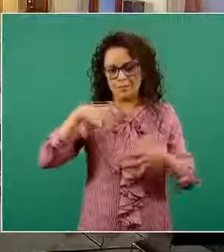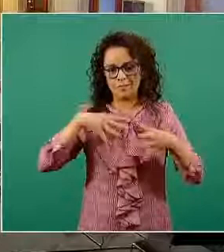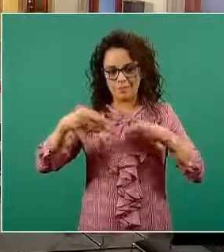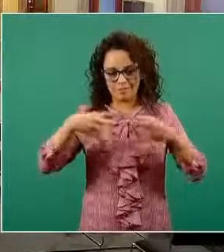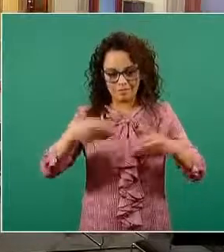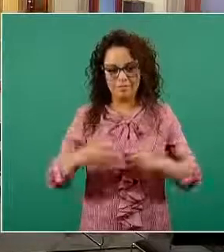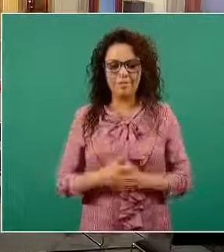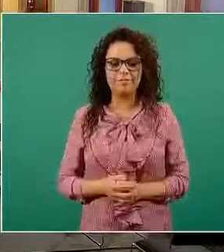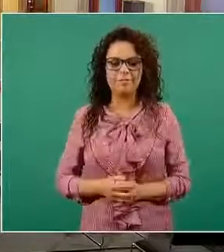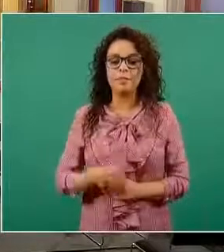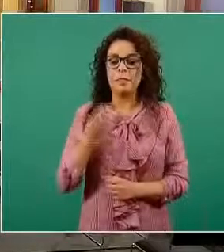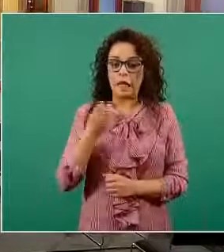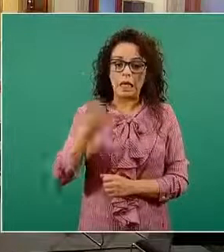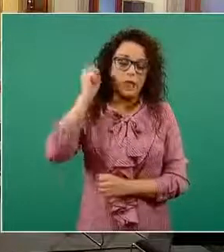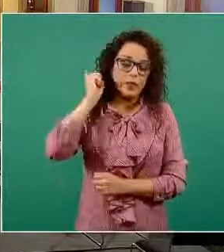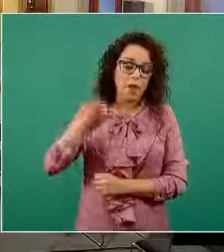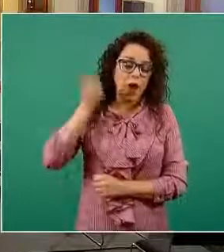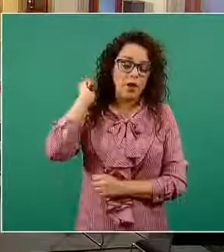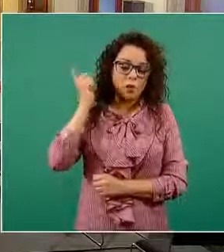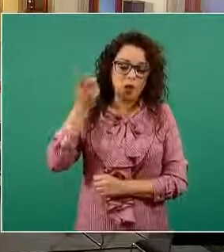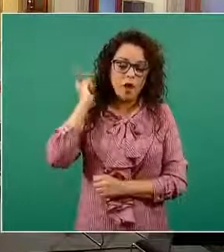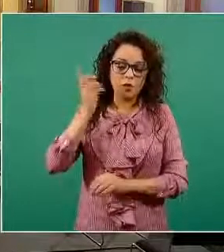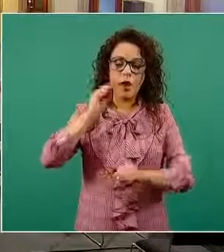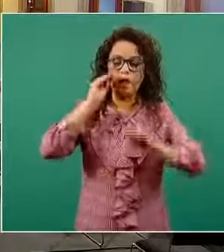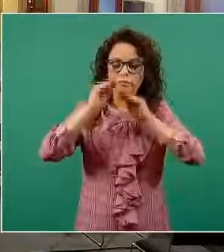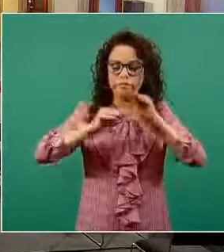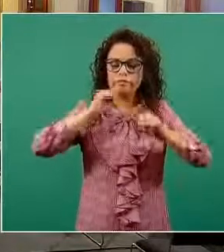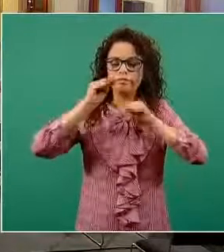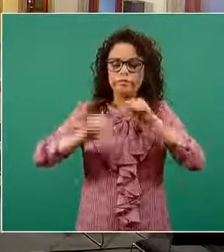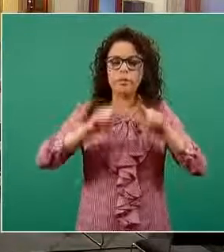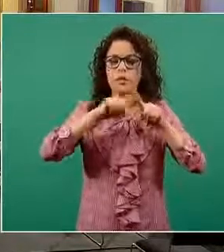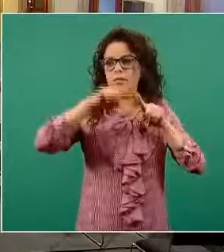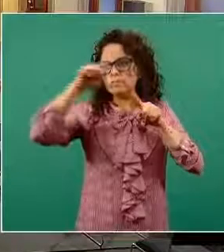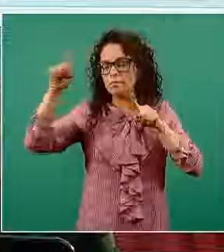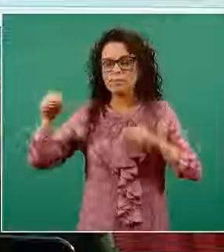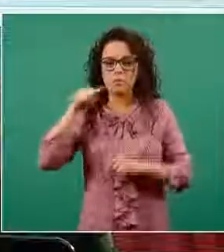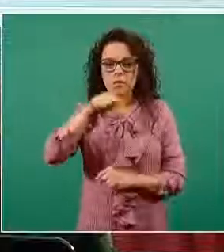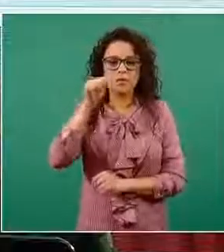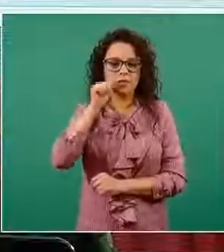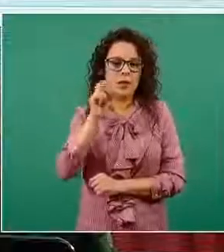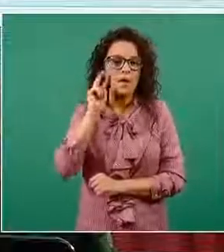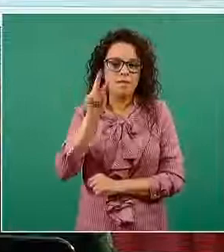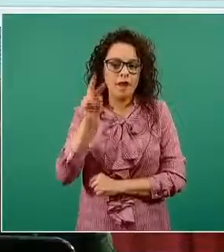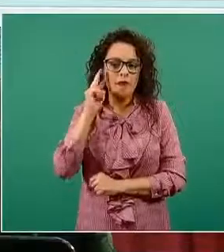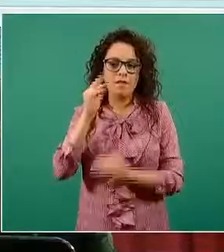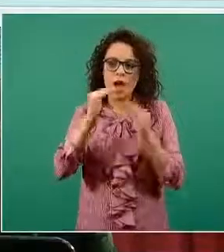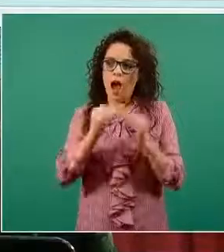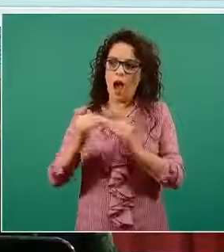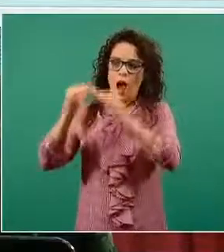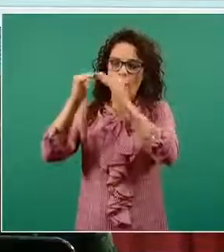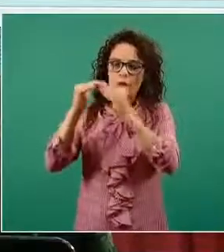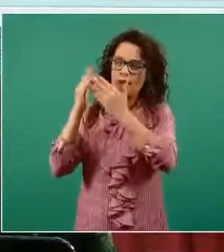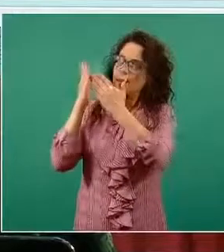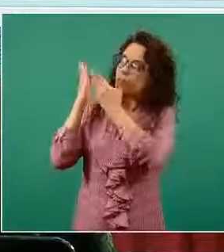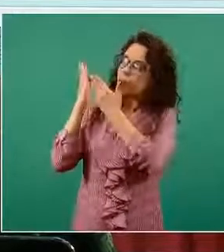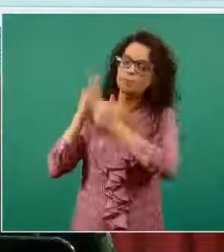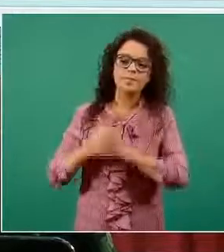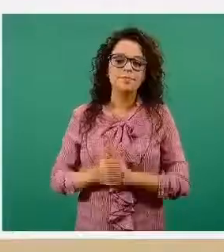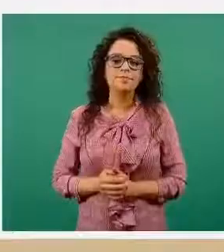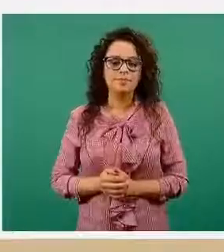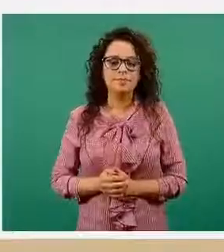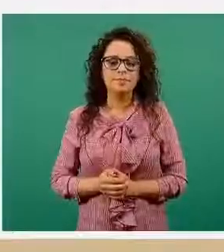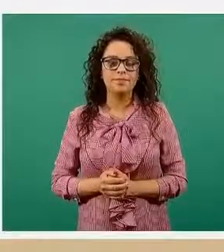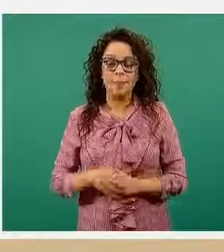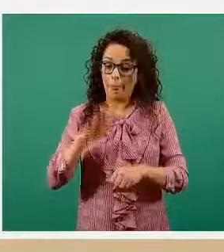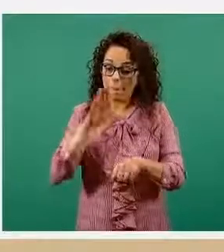día estar sumando a la estadística acumulada los números que ustedes ven en la parte inferior. Como pueden ver también, la